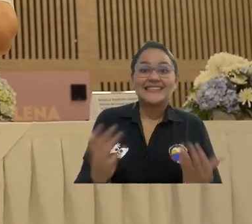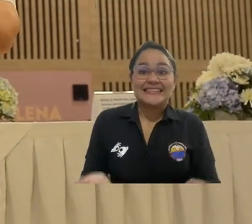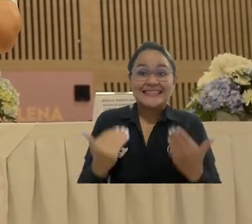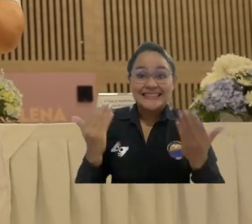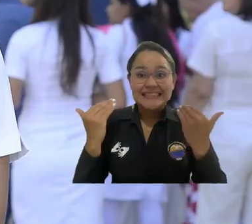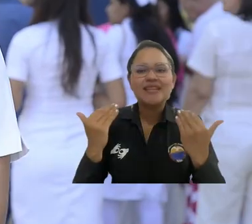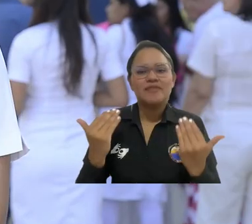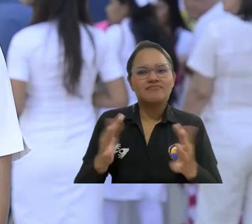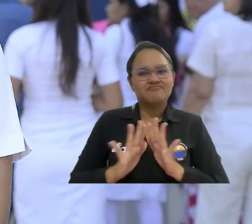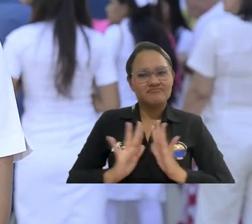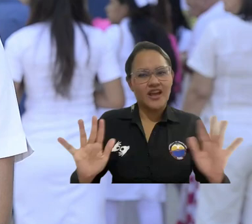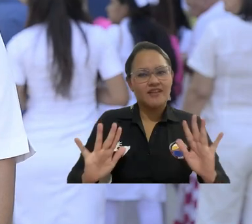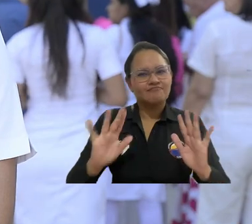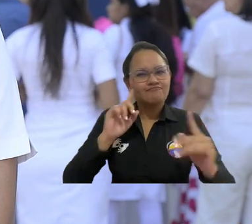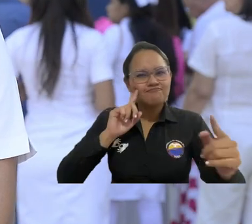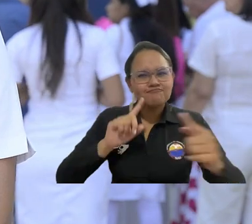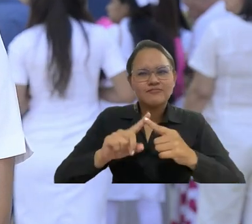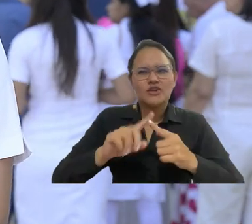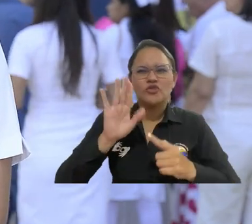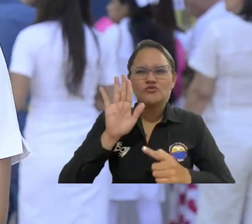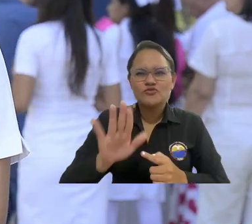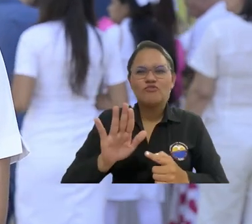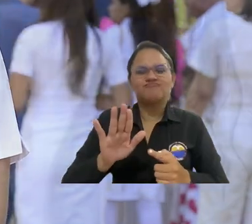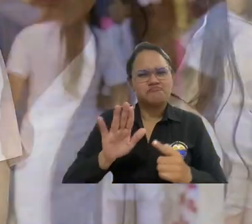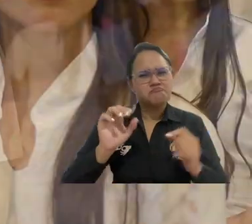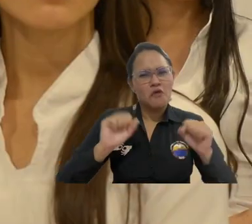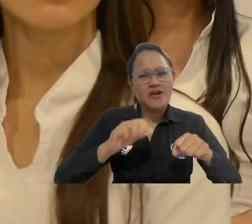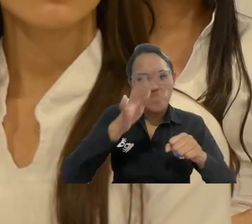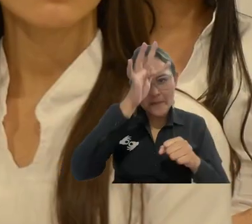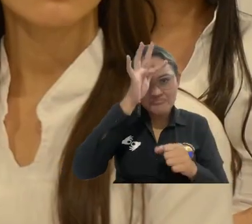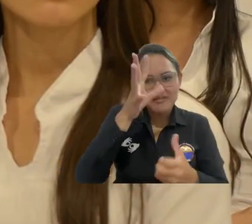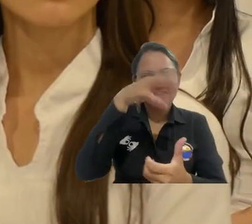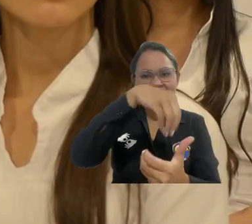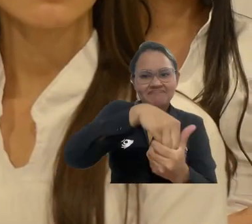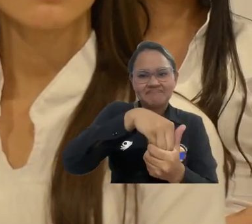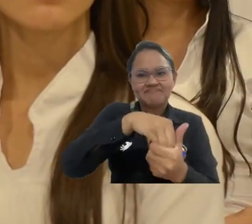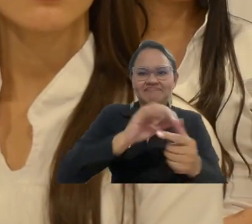considero que tengo para llegar ahora a un escenario clínico.